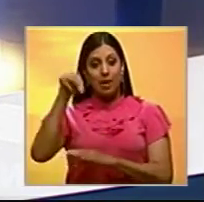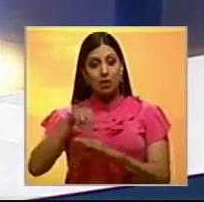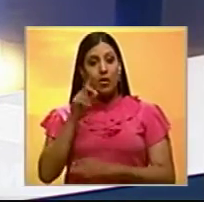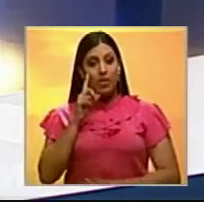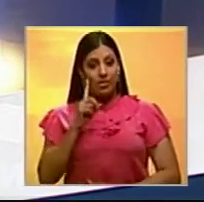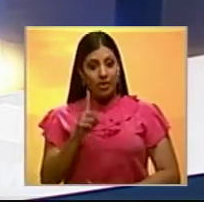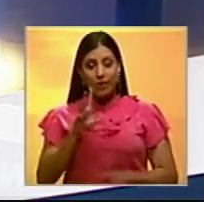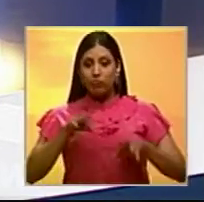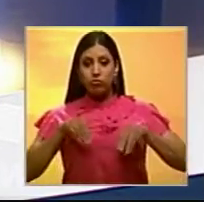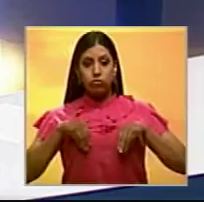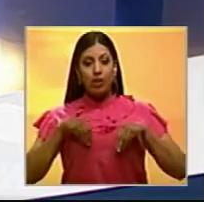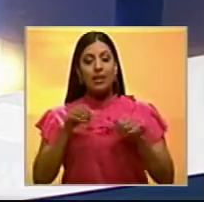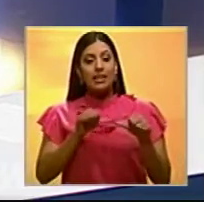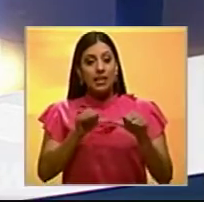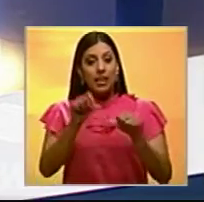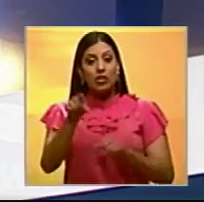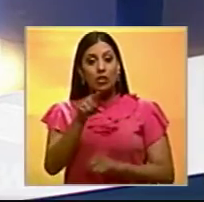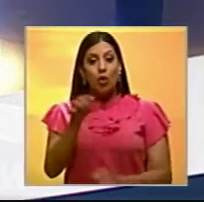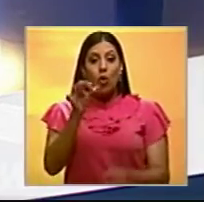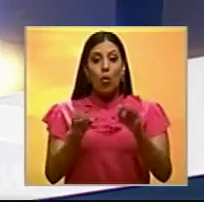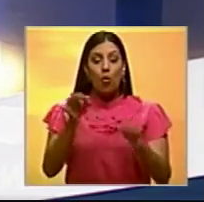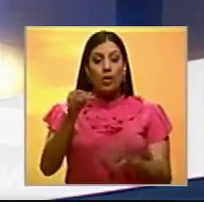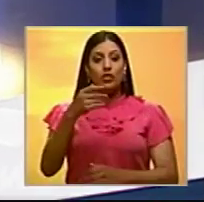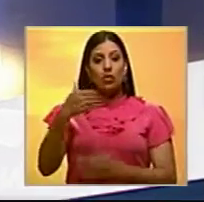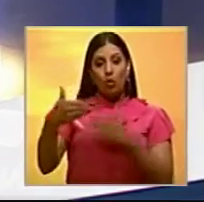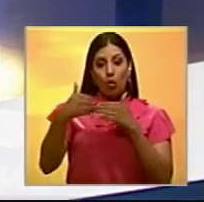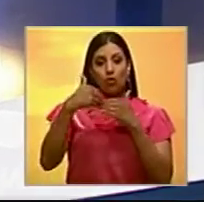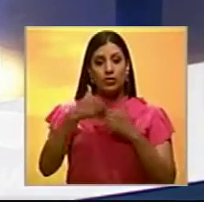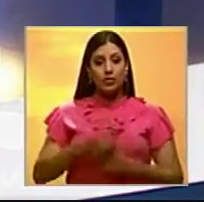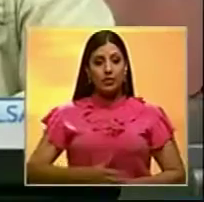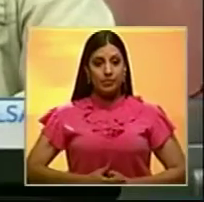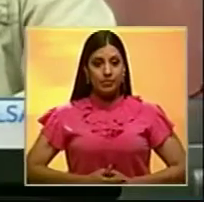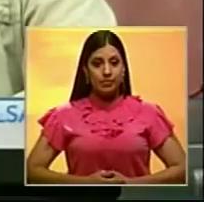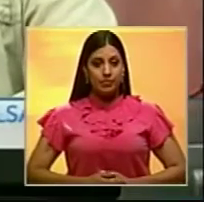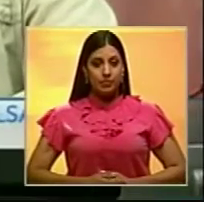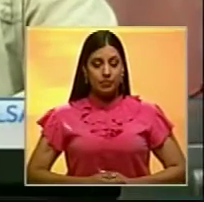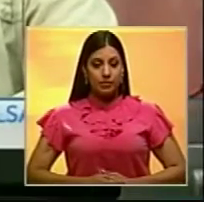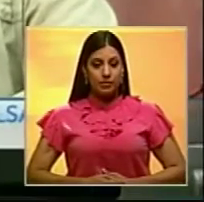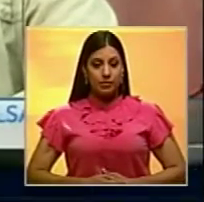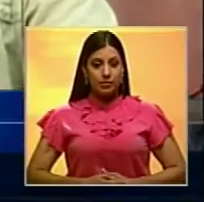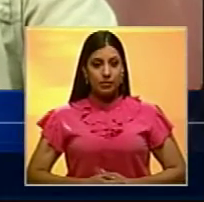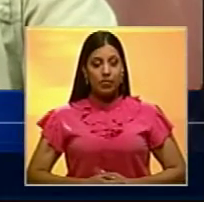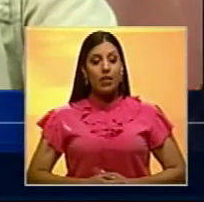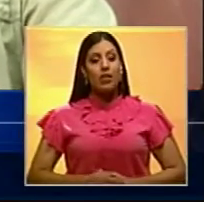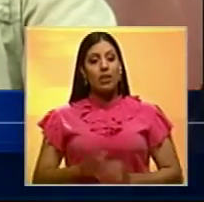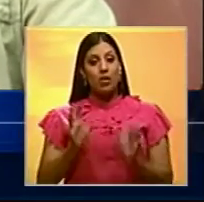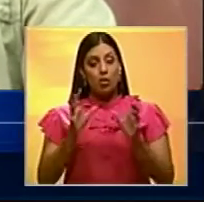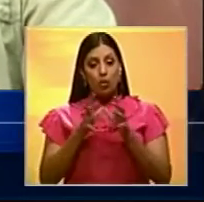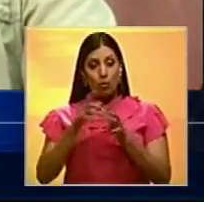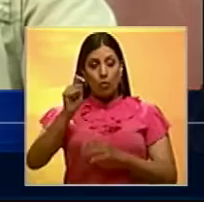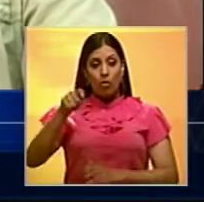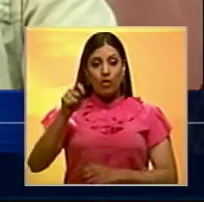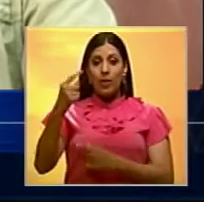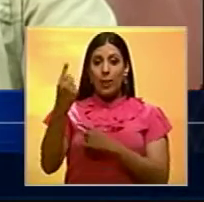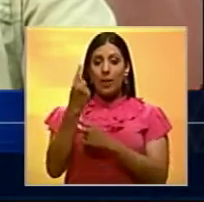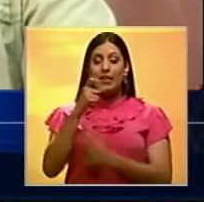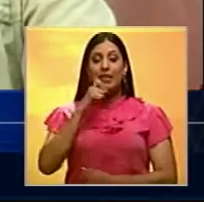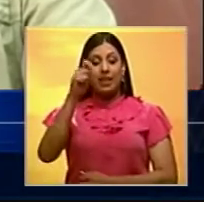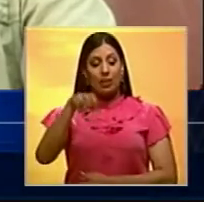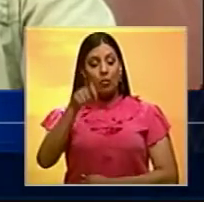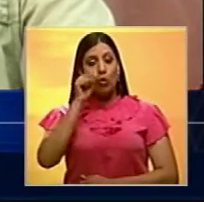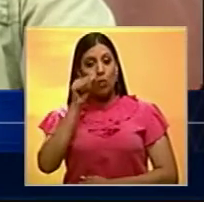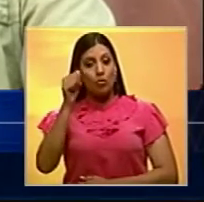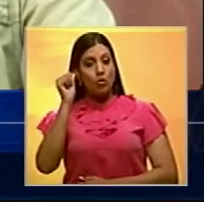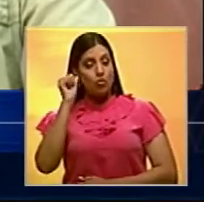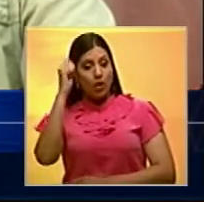Nacional abstenerse de continuar el juicio político en su contra. La Sala ordenó a diputadas y